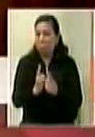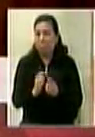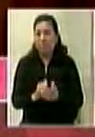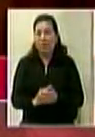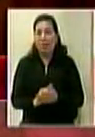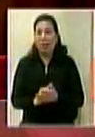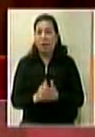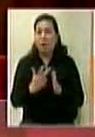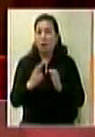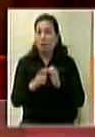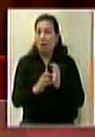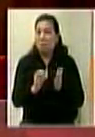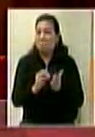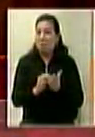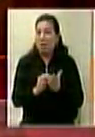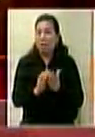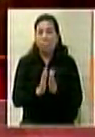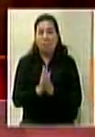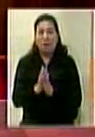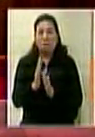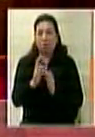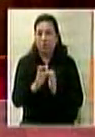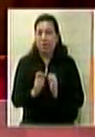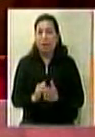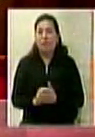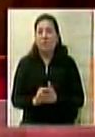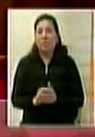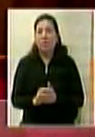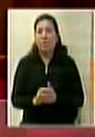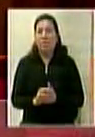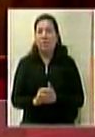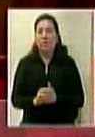8 países más atractivos para invertir.